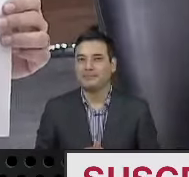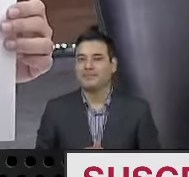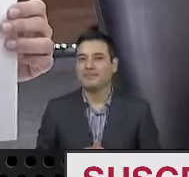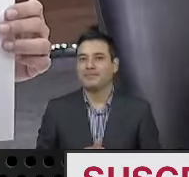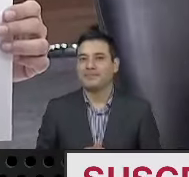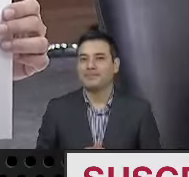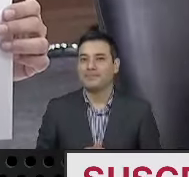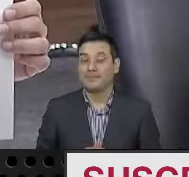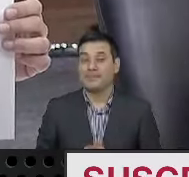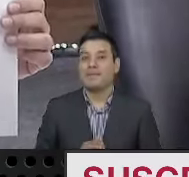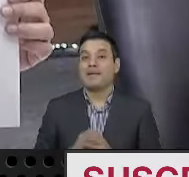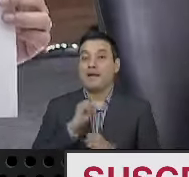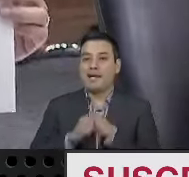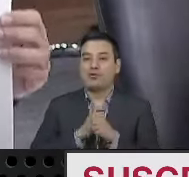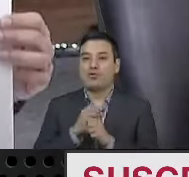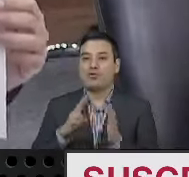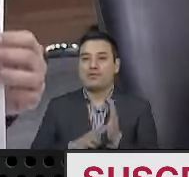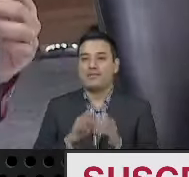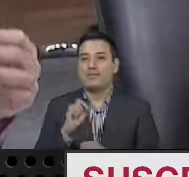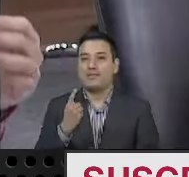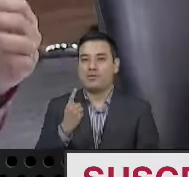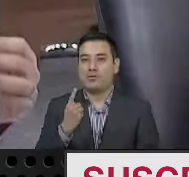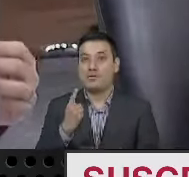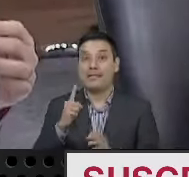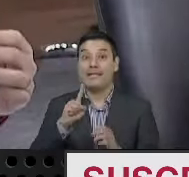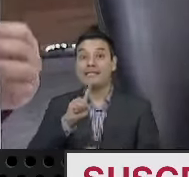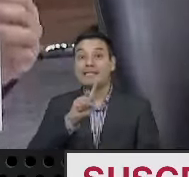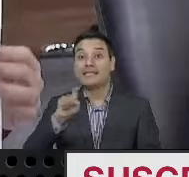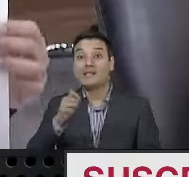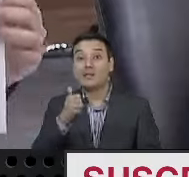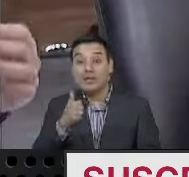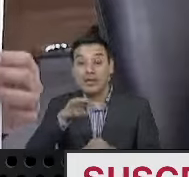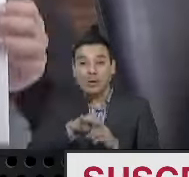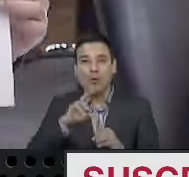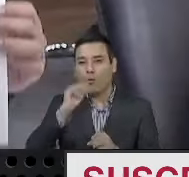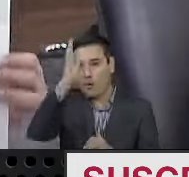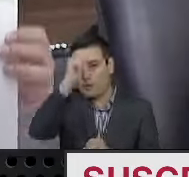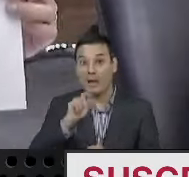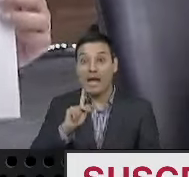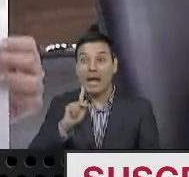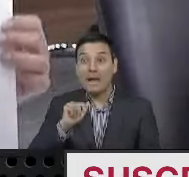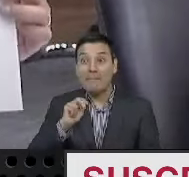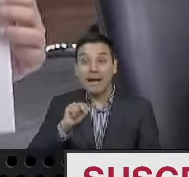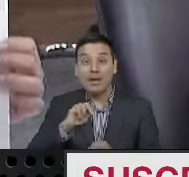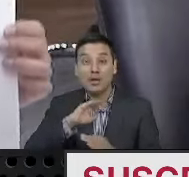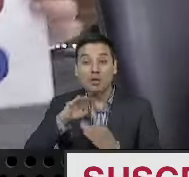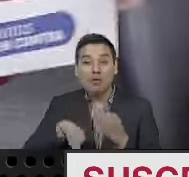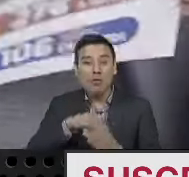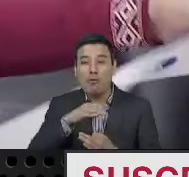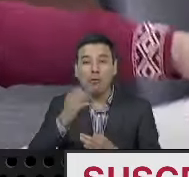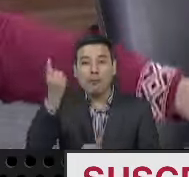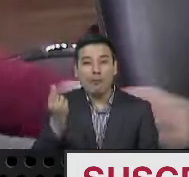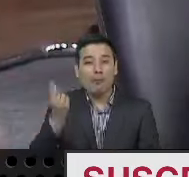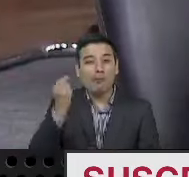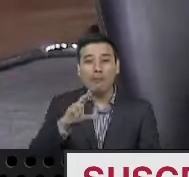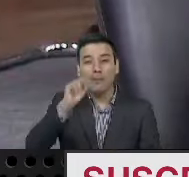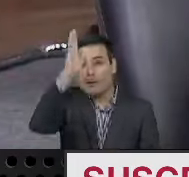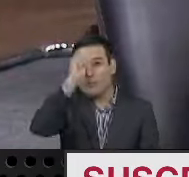presupuesto del 21 106 votos en contra todos los del pan en contra de los programas